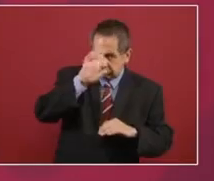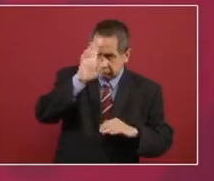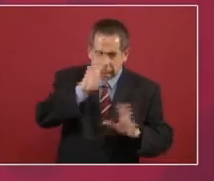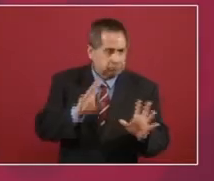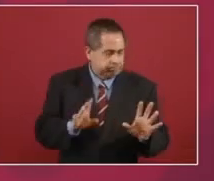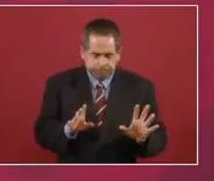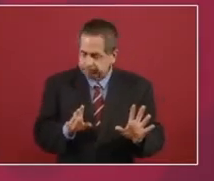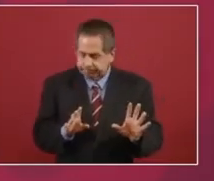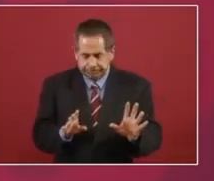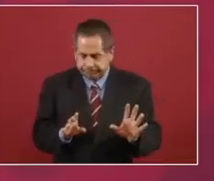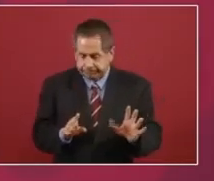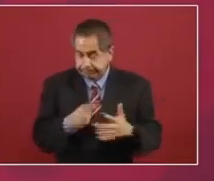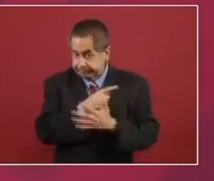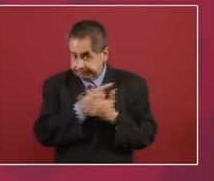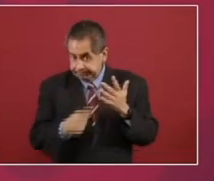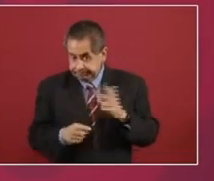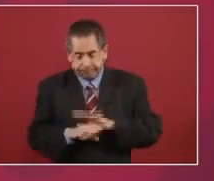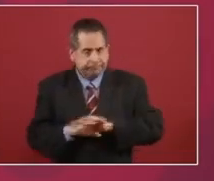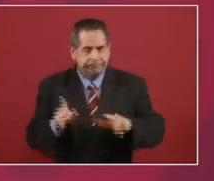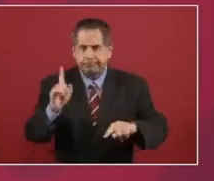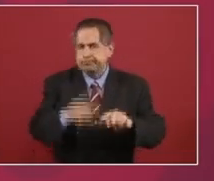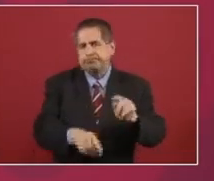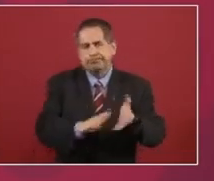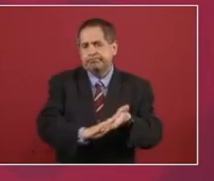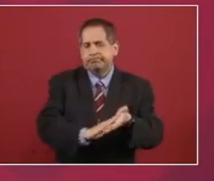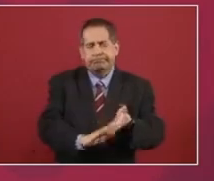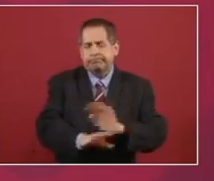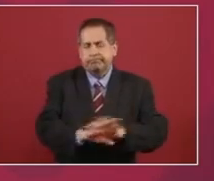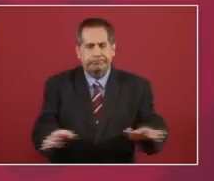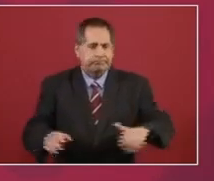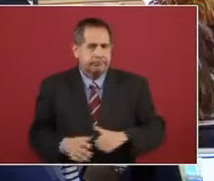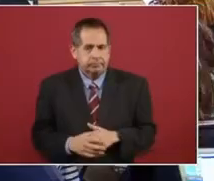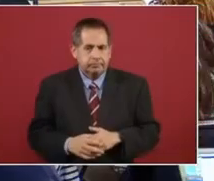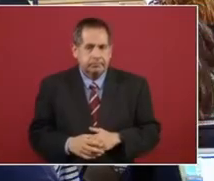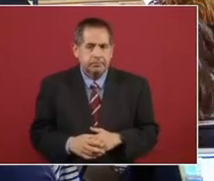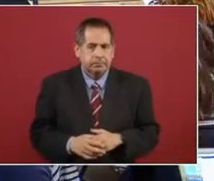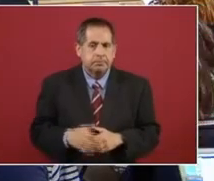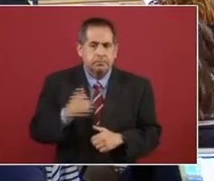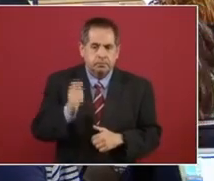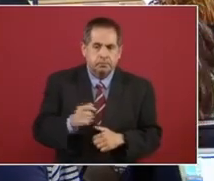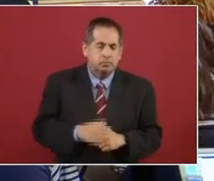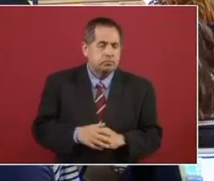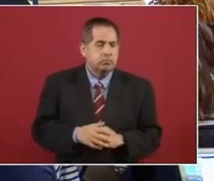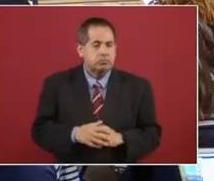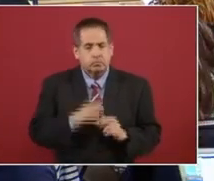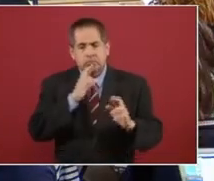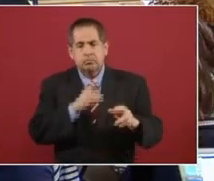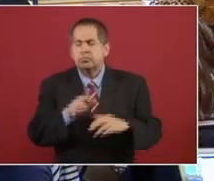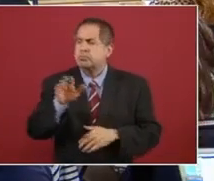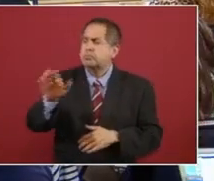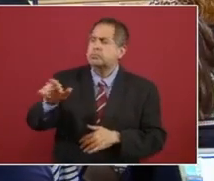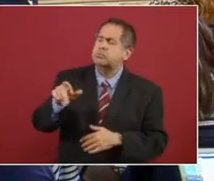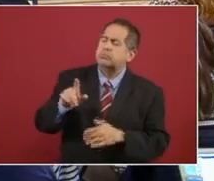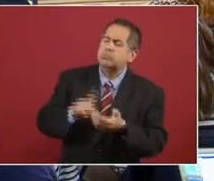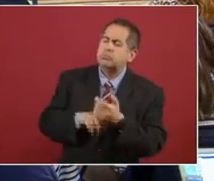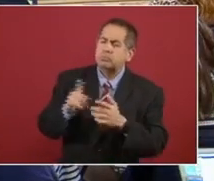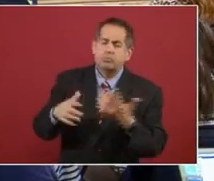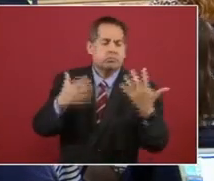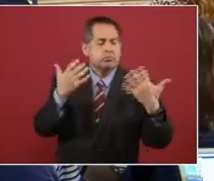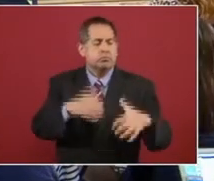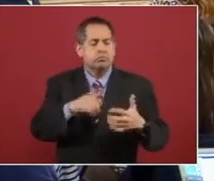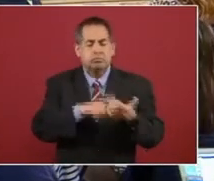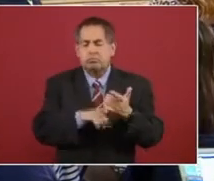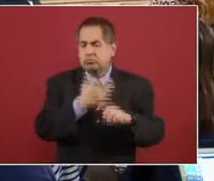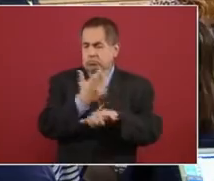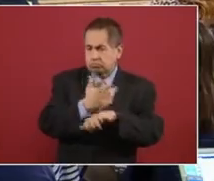eso se va a eliminar. Entonces, es la respuesta. En el caso de ser una